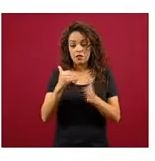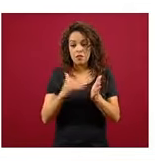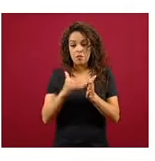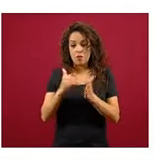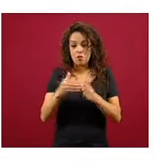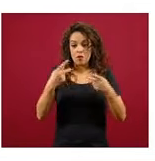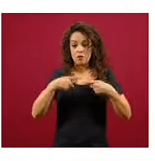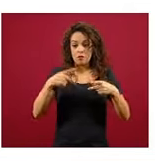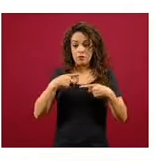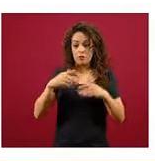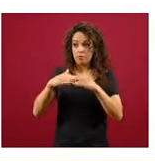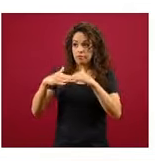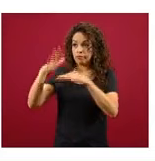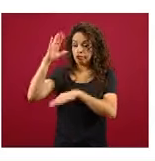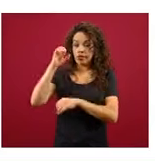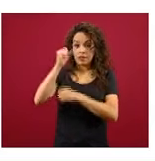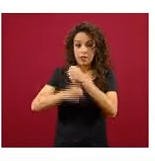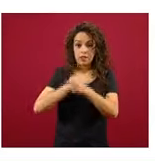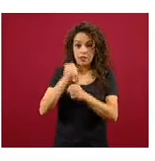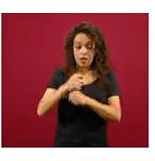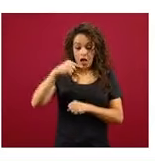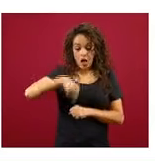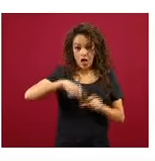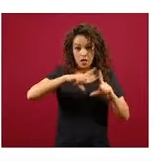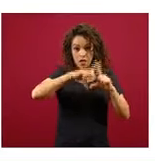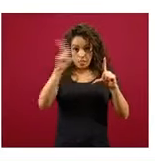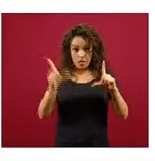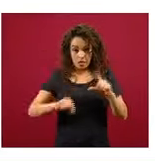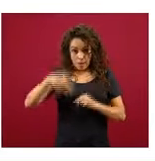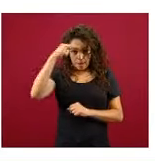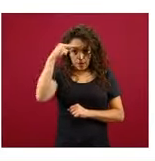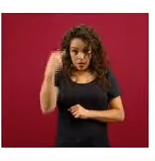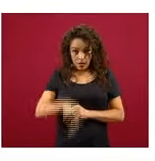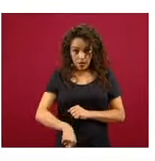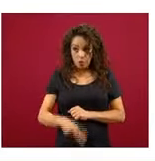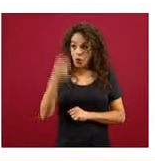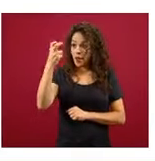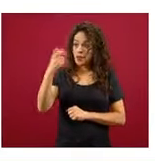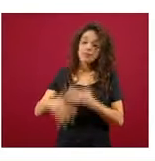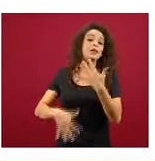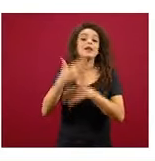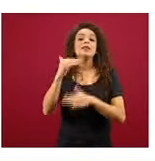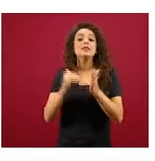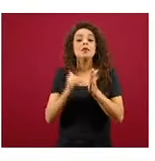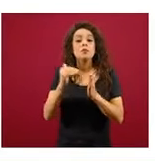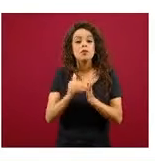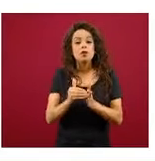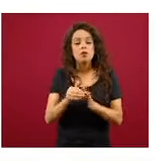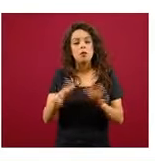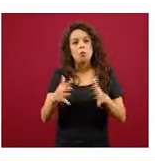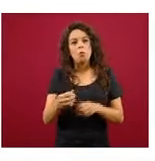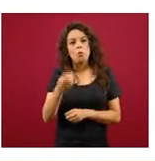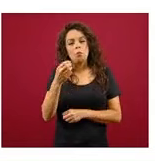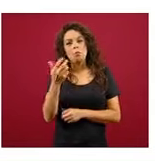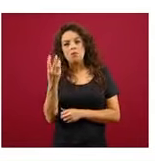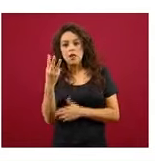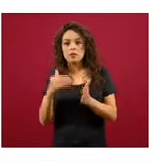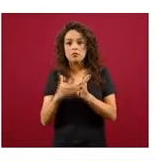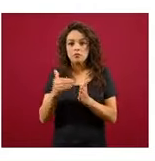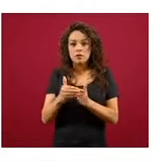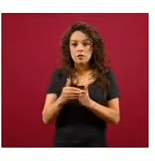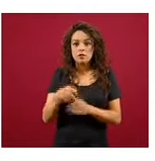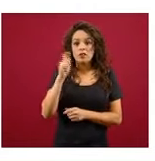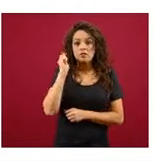años en el país. De estos 15 millones, casi 3 millones tienen algún grado de deterioro